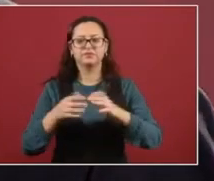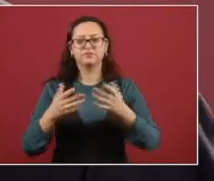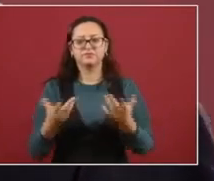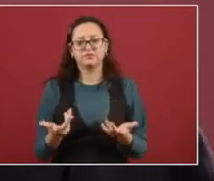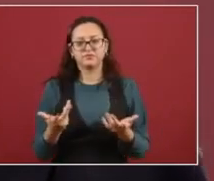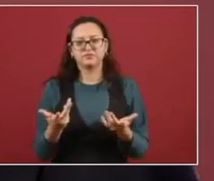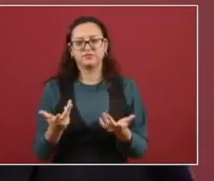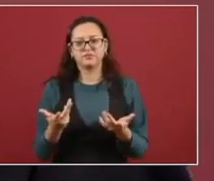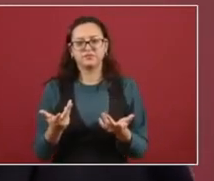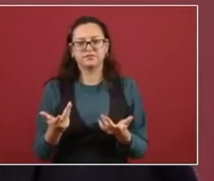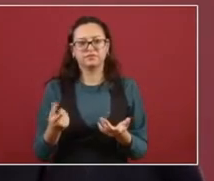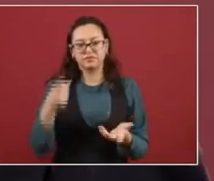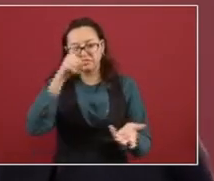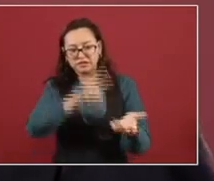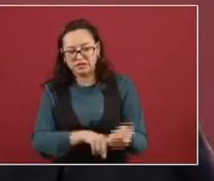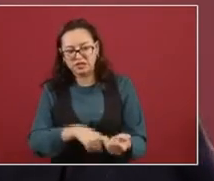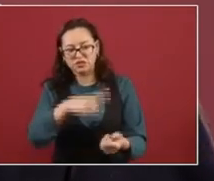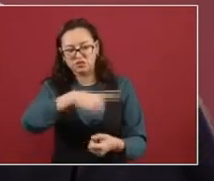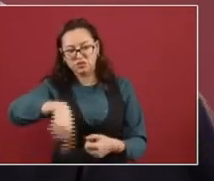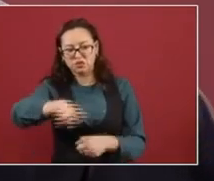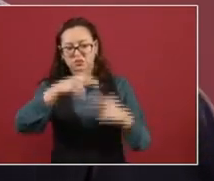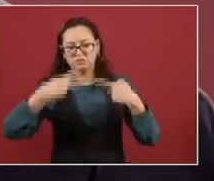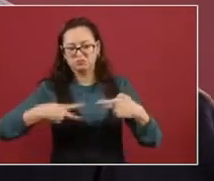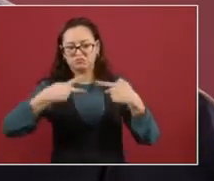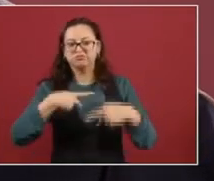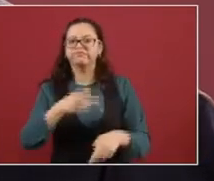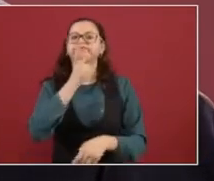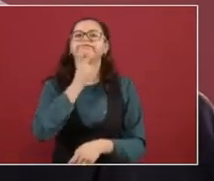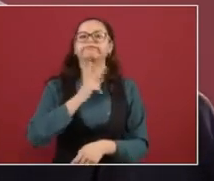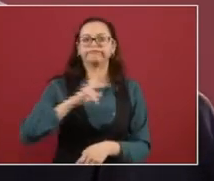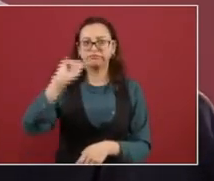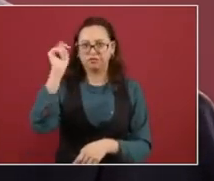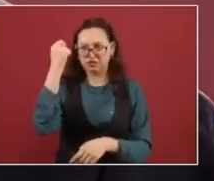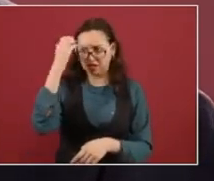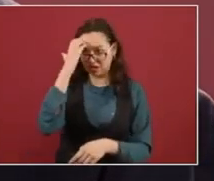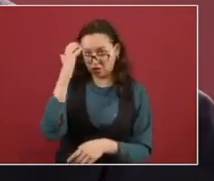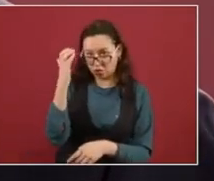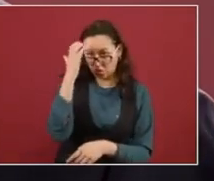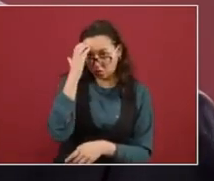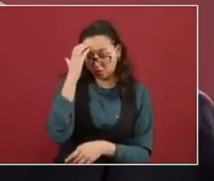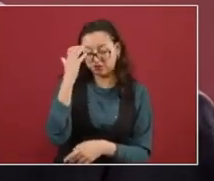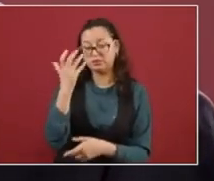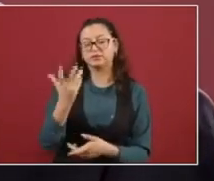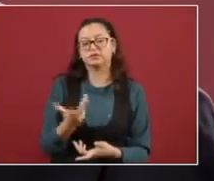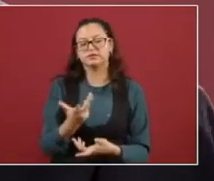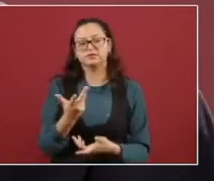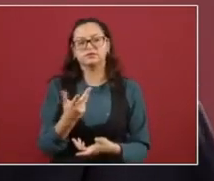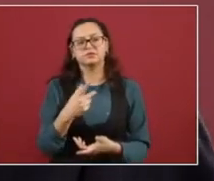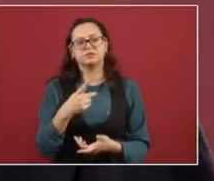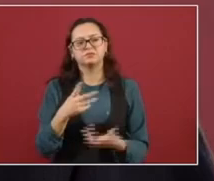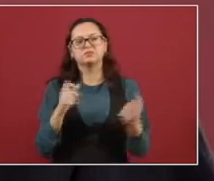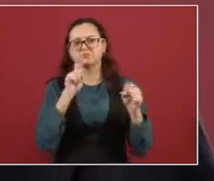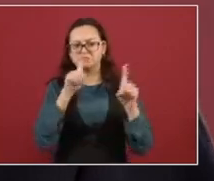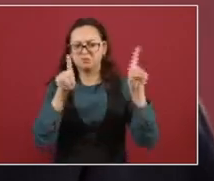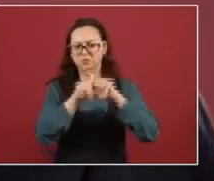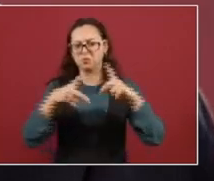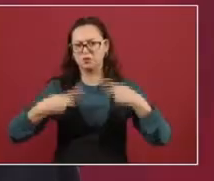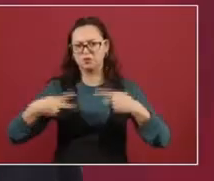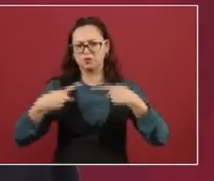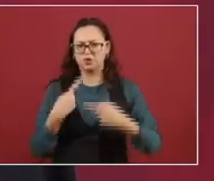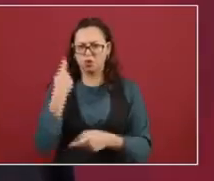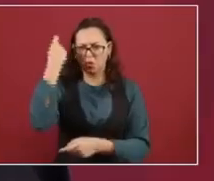el conocimiento de los técnicos petroleros, los trabajadores en activo, los